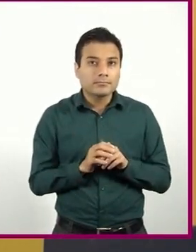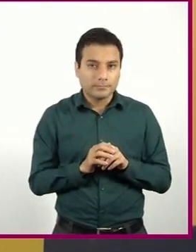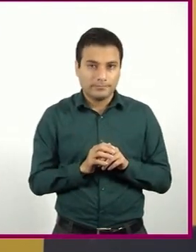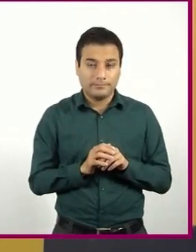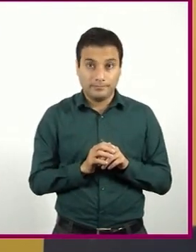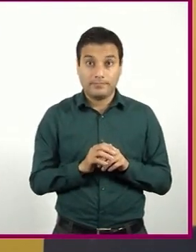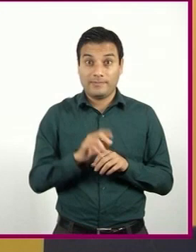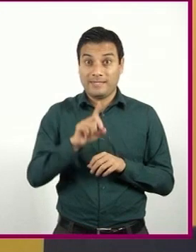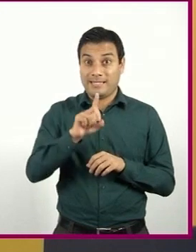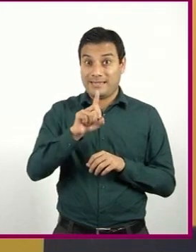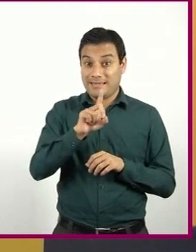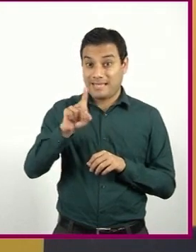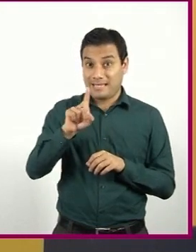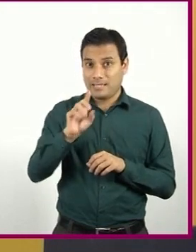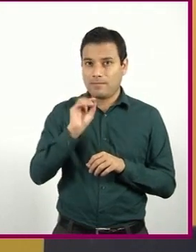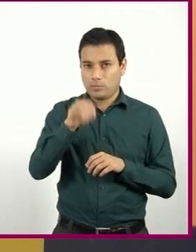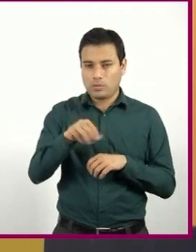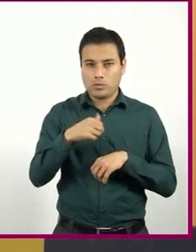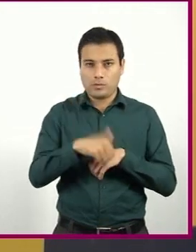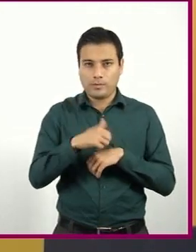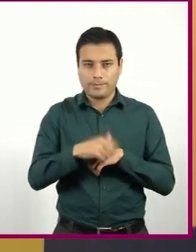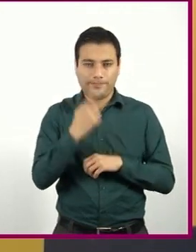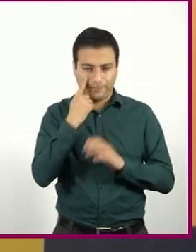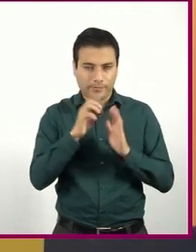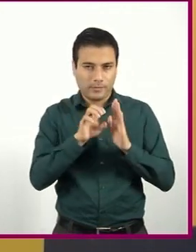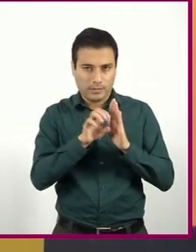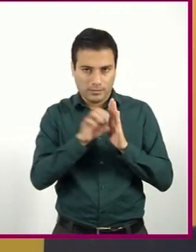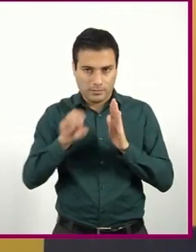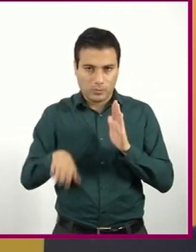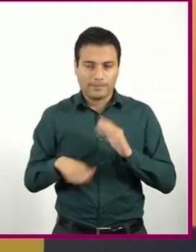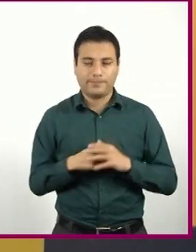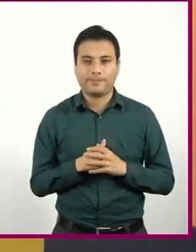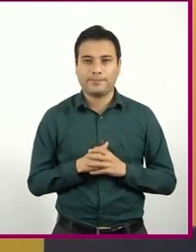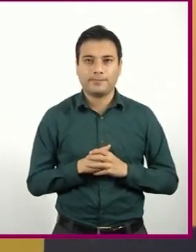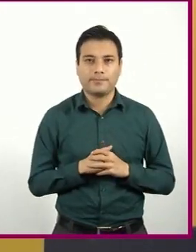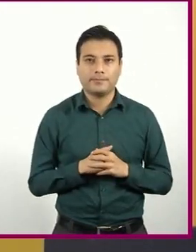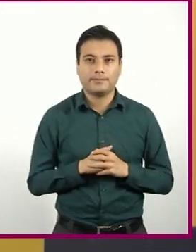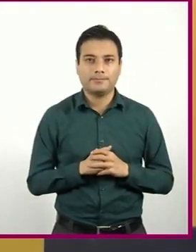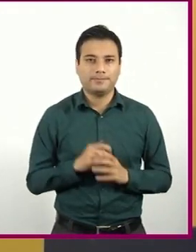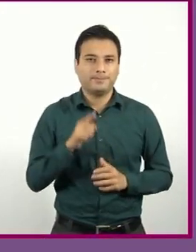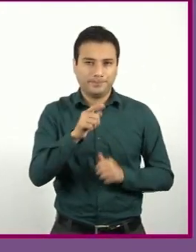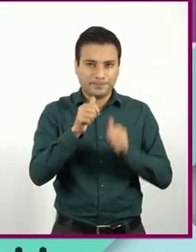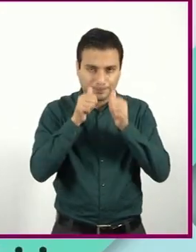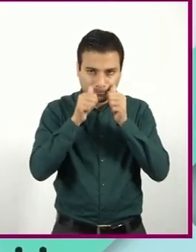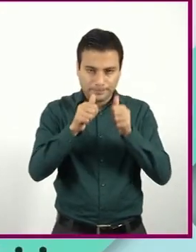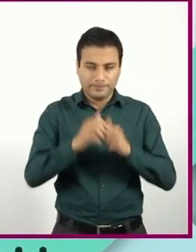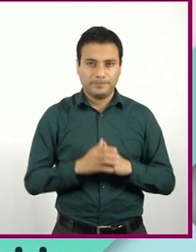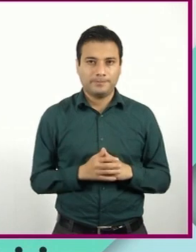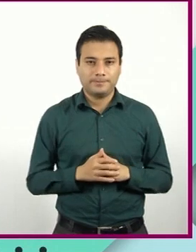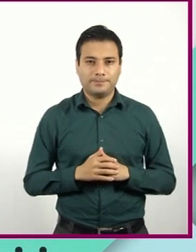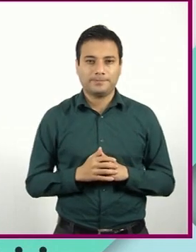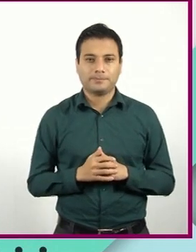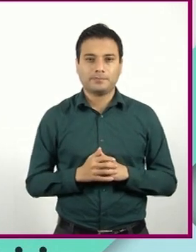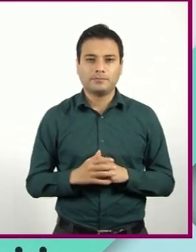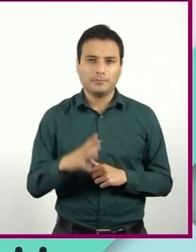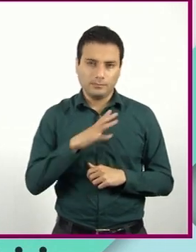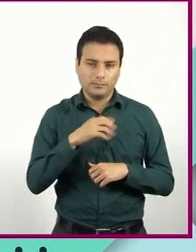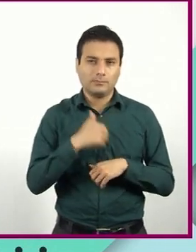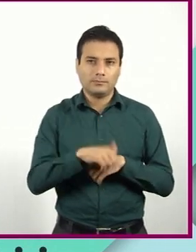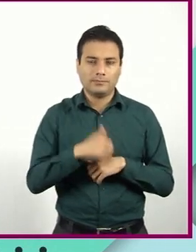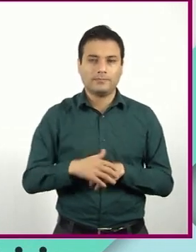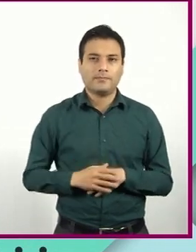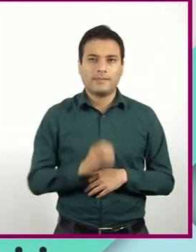derecha. Usemos este procedimiento para responder a tu pregunta, Enrique. Presten atención. Tenemos los números